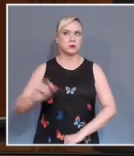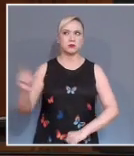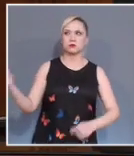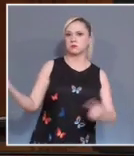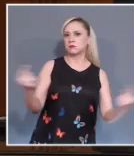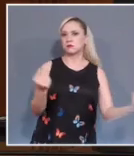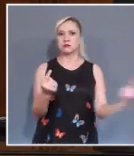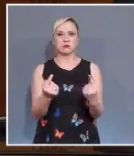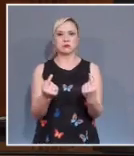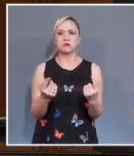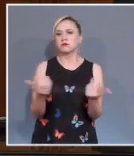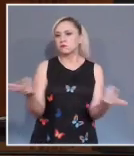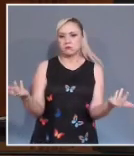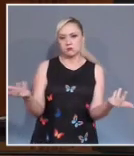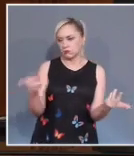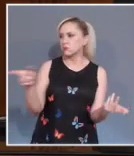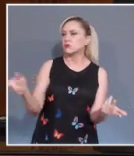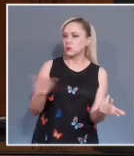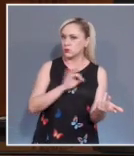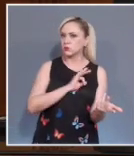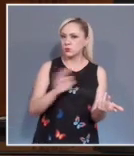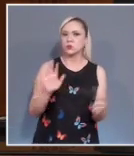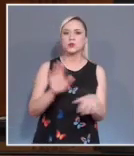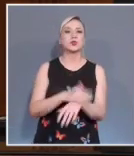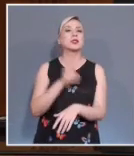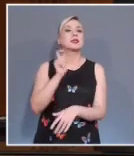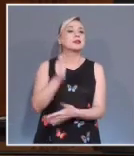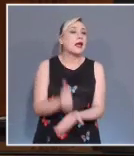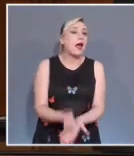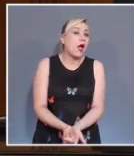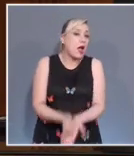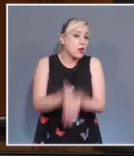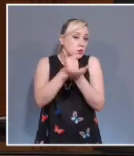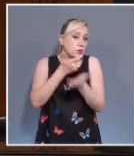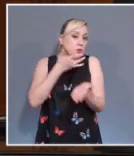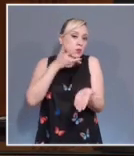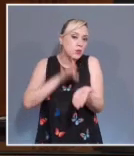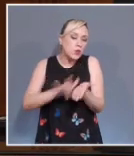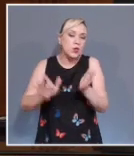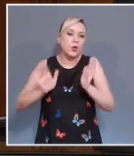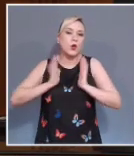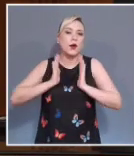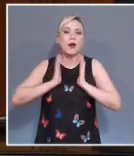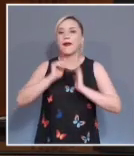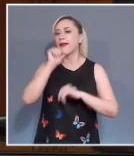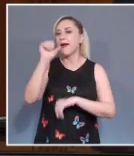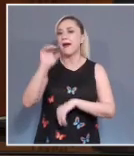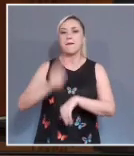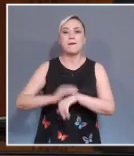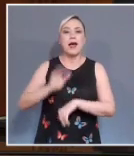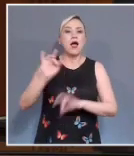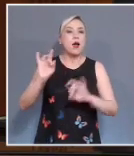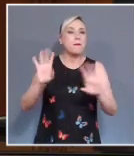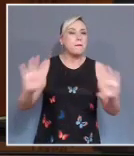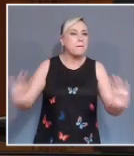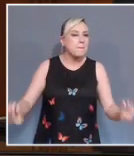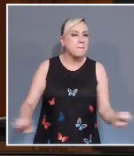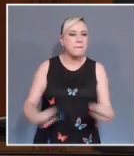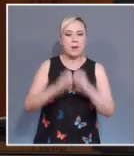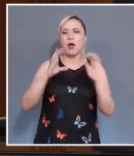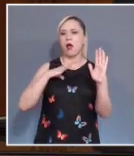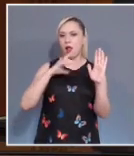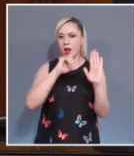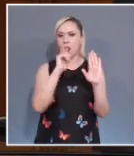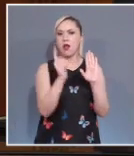materia, pues la colaboración que pueda darse queda sujeta al marco legal de los convenios de